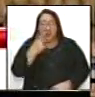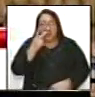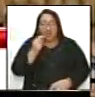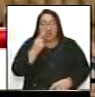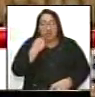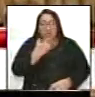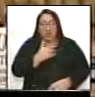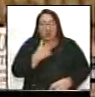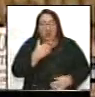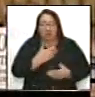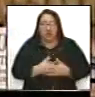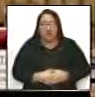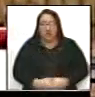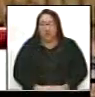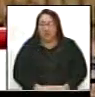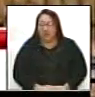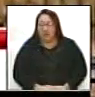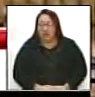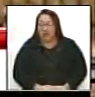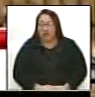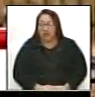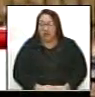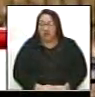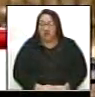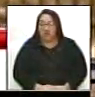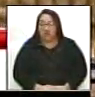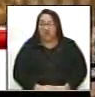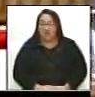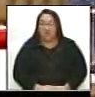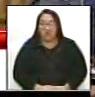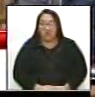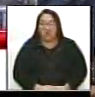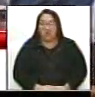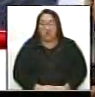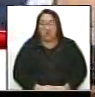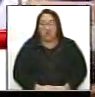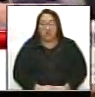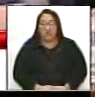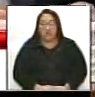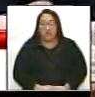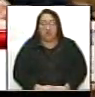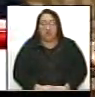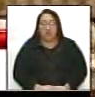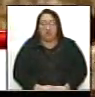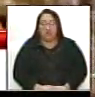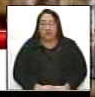Sí, continúo, señor presidente. También sabemos que ha habido una reunión,